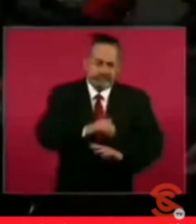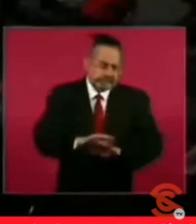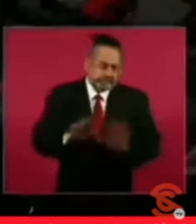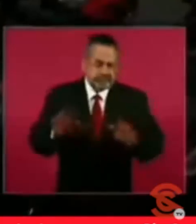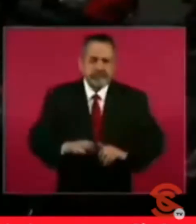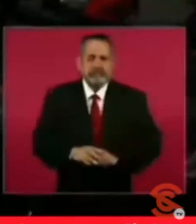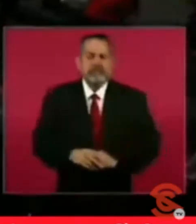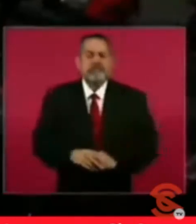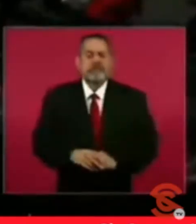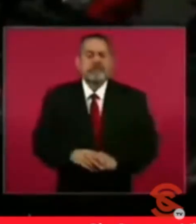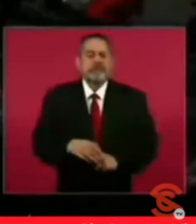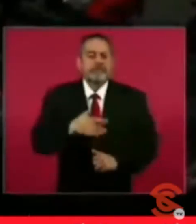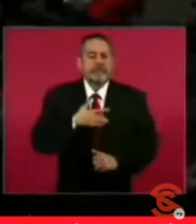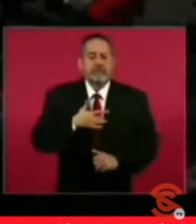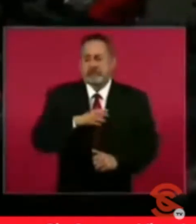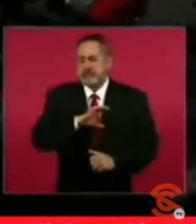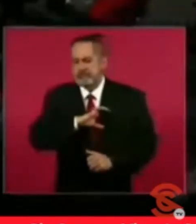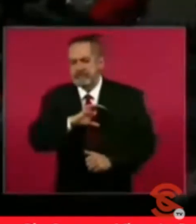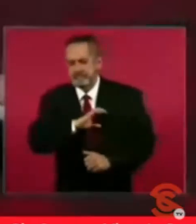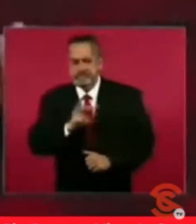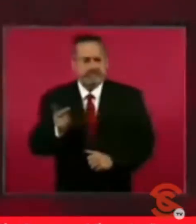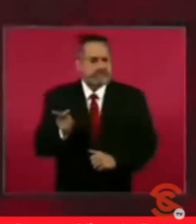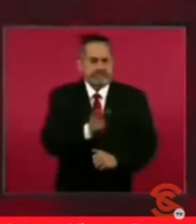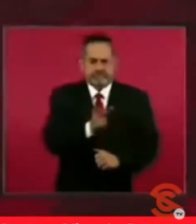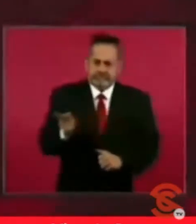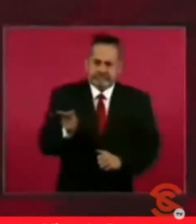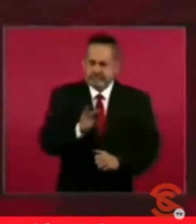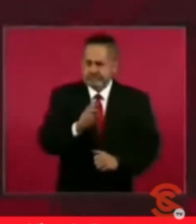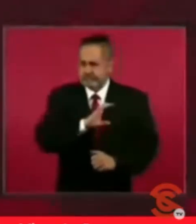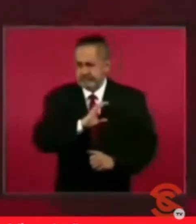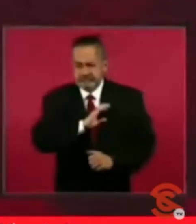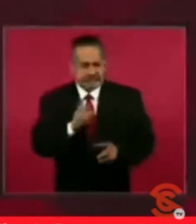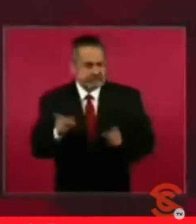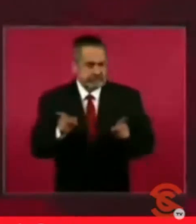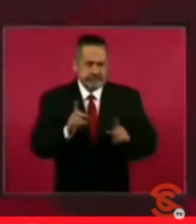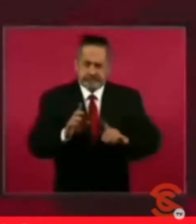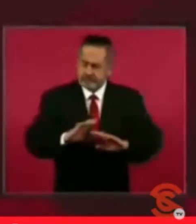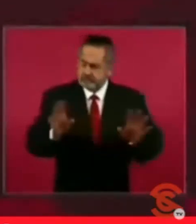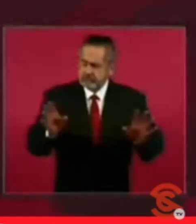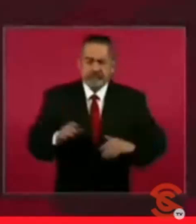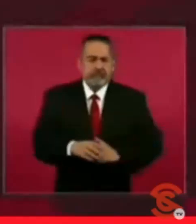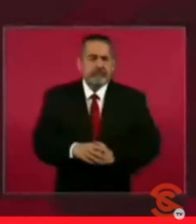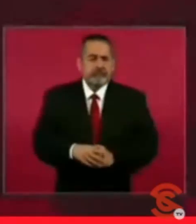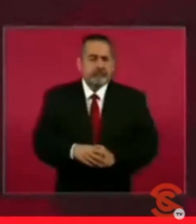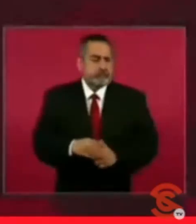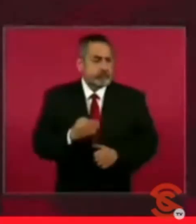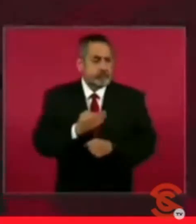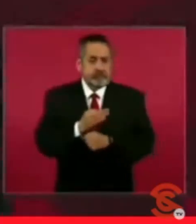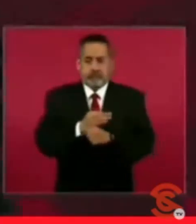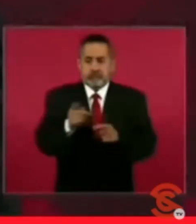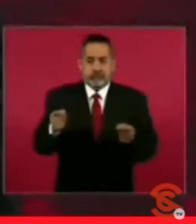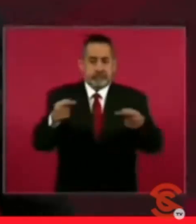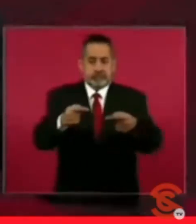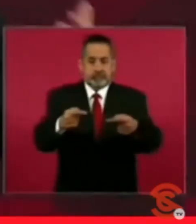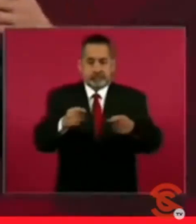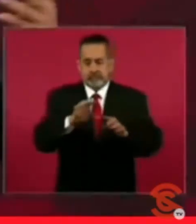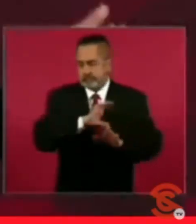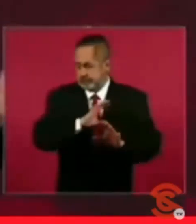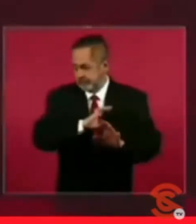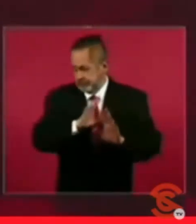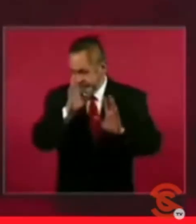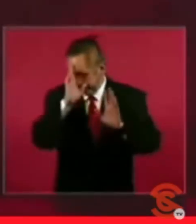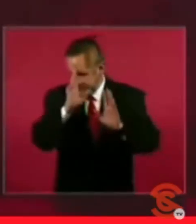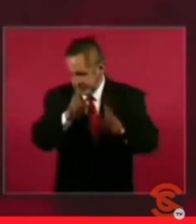Yo estimo a los dos que estaban o están en este